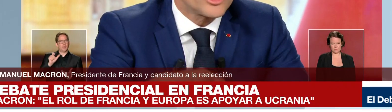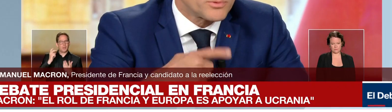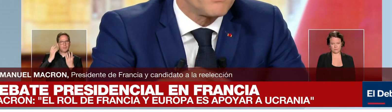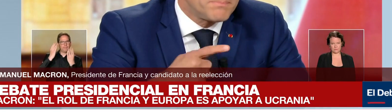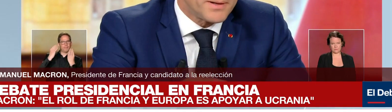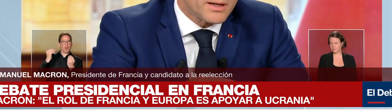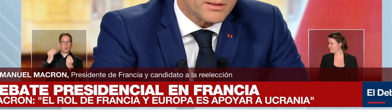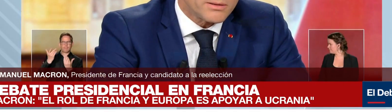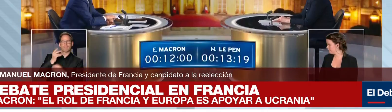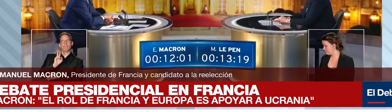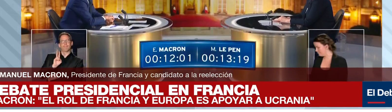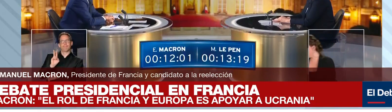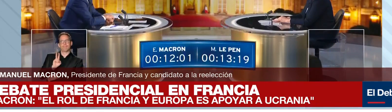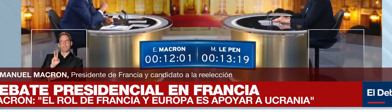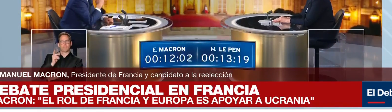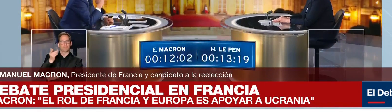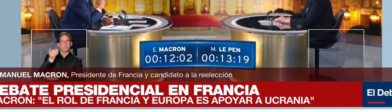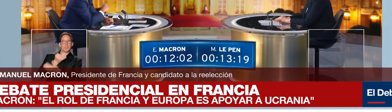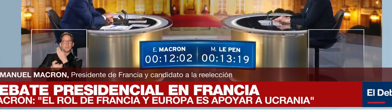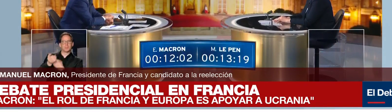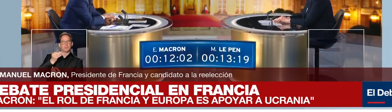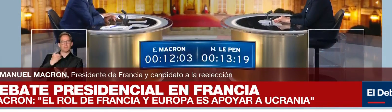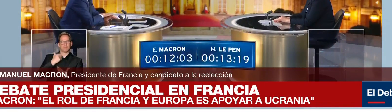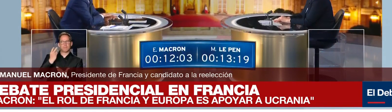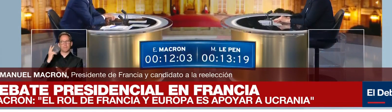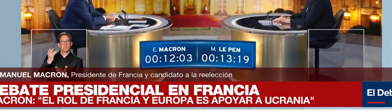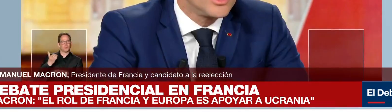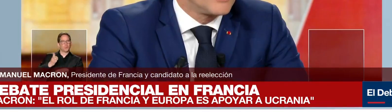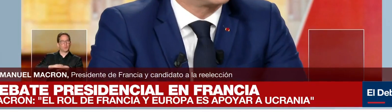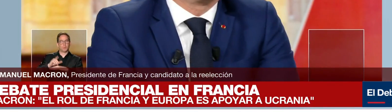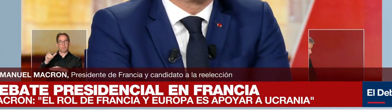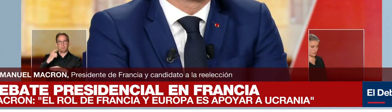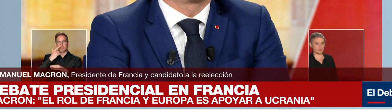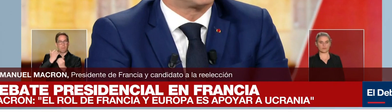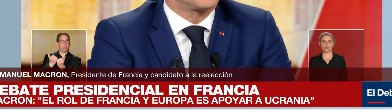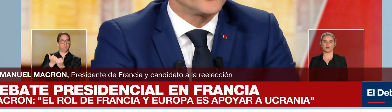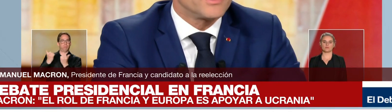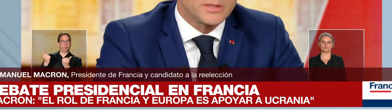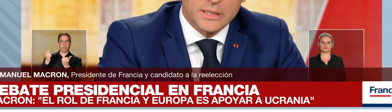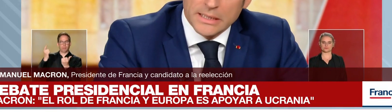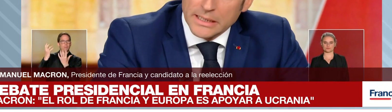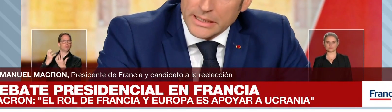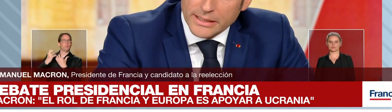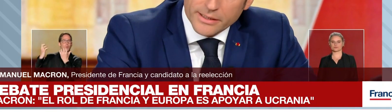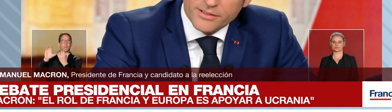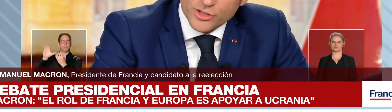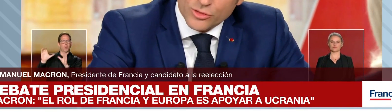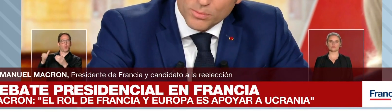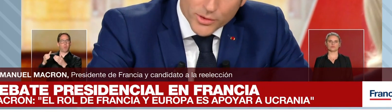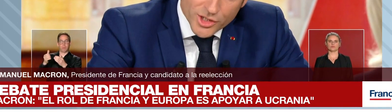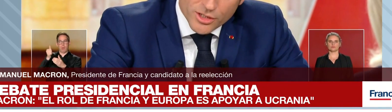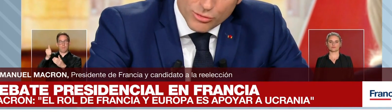tomando nota de las posiciones de la señora Le Pen, que no corresponden a las posiciones que defienden sus parlamentarios en el Parlamento